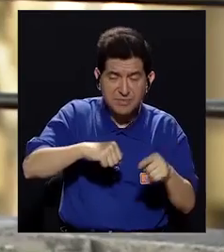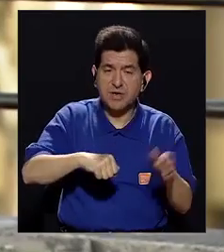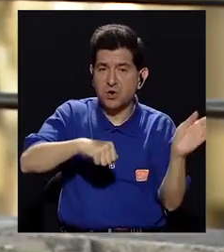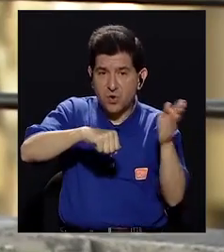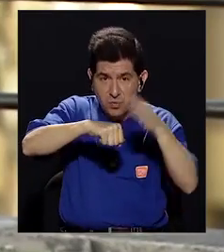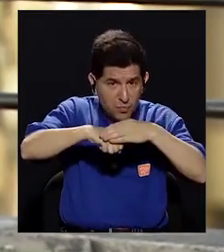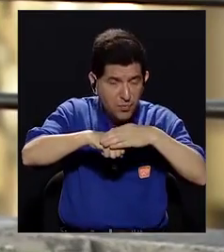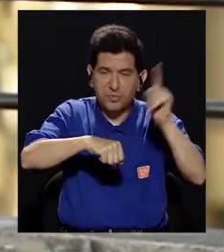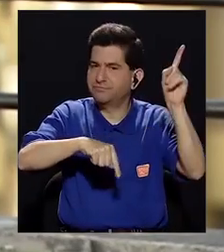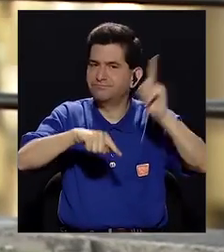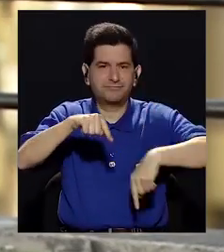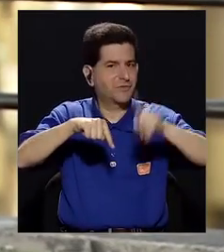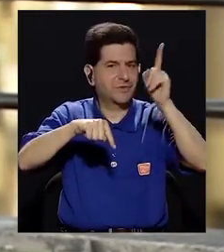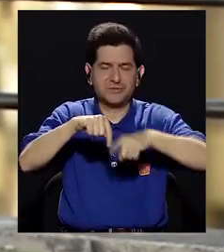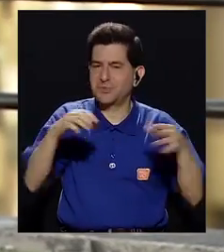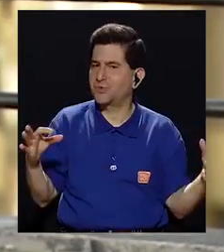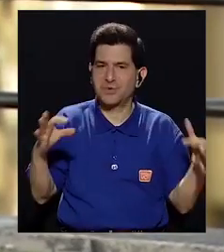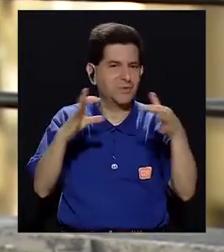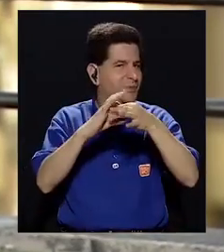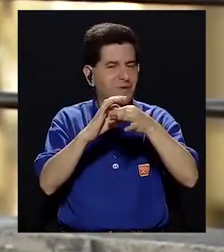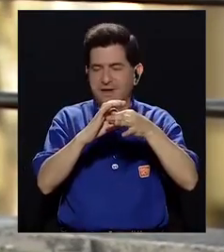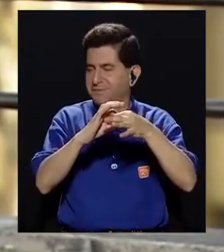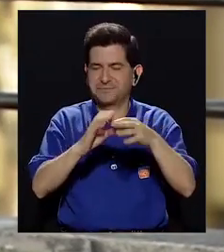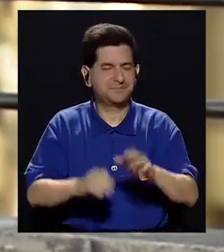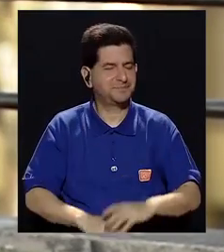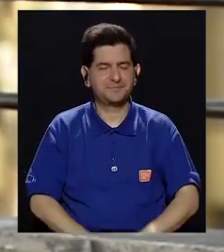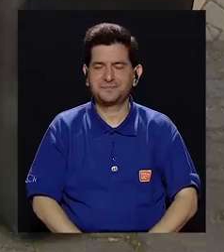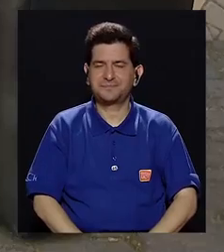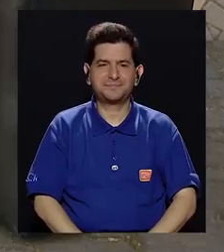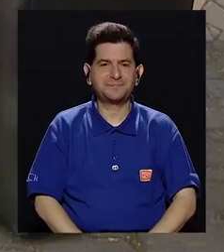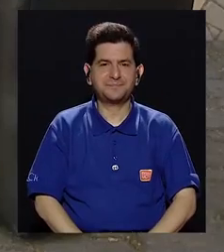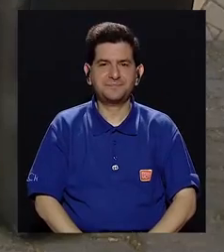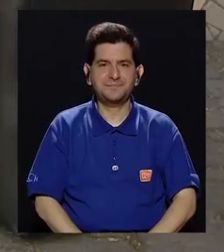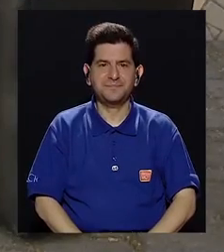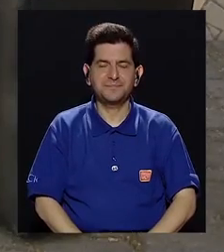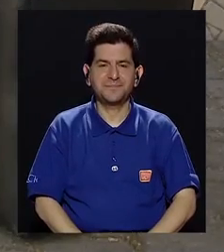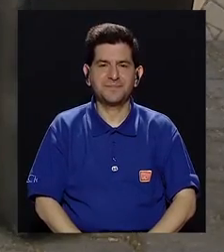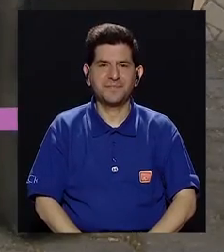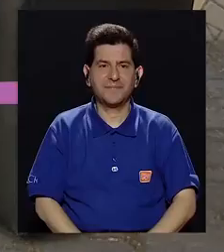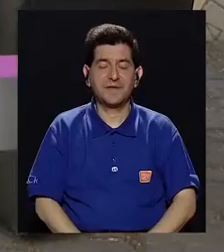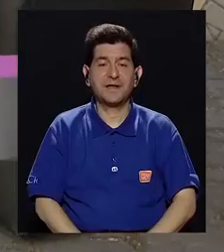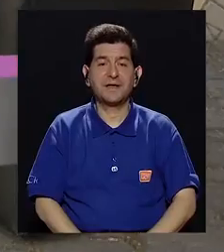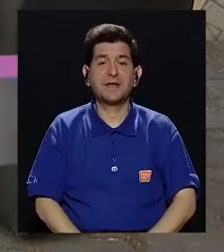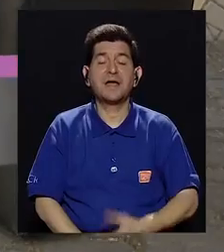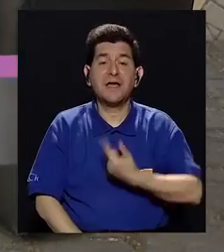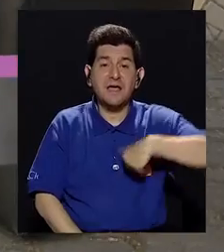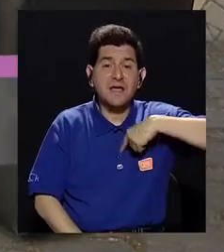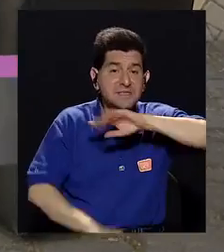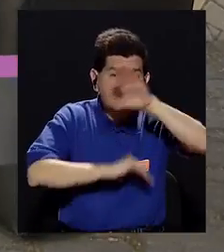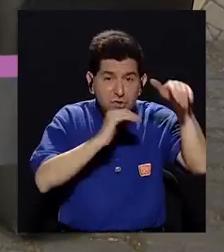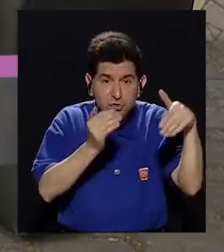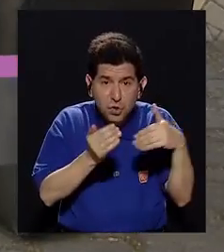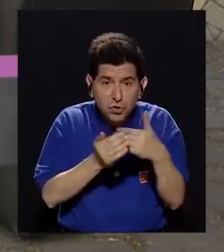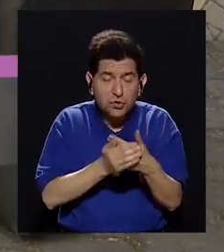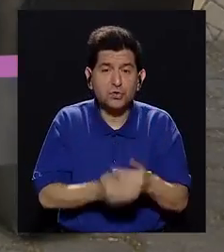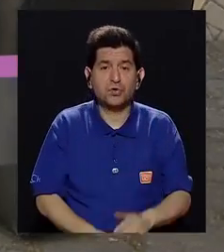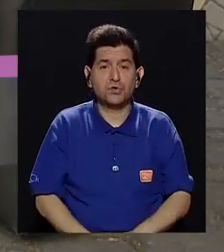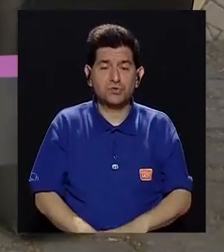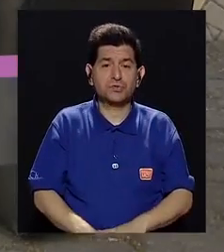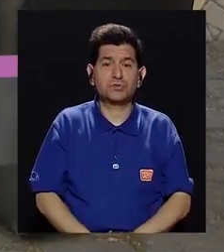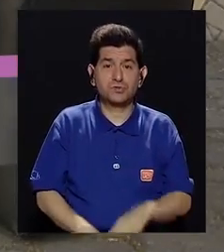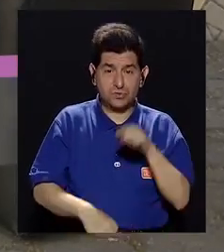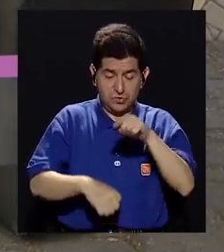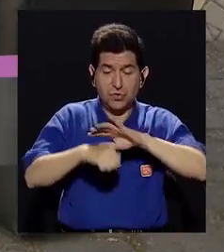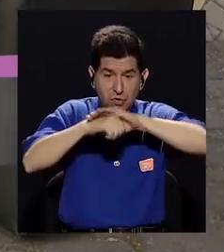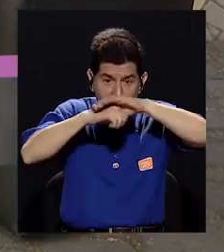lo queremos volver a poner, no se adhiere al cartílago viejo, bueno, al natural. Y si llegamos a quitar